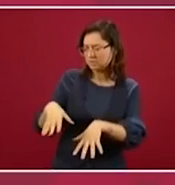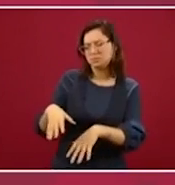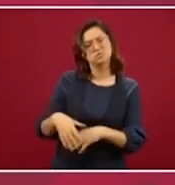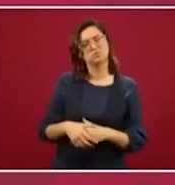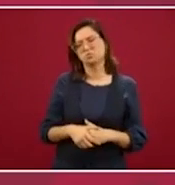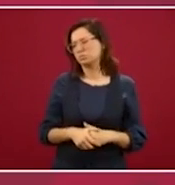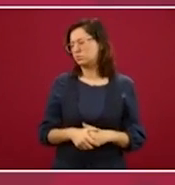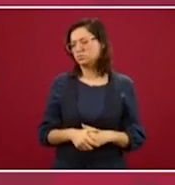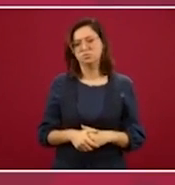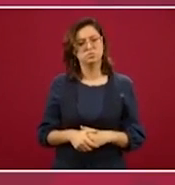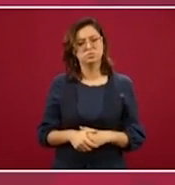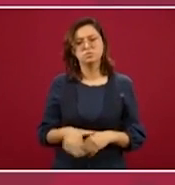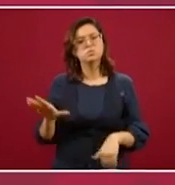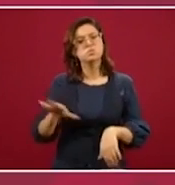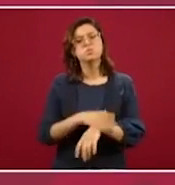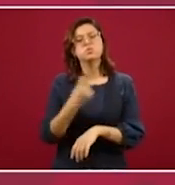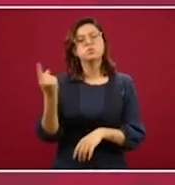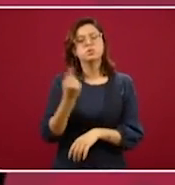porque